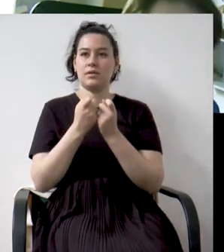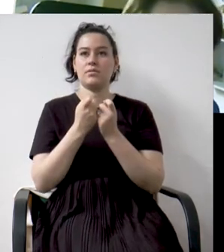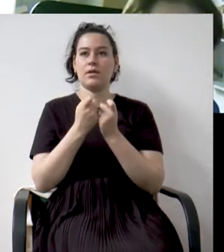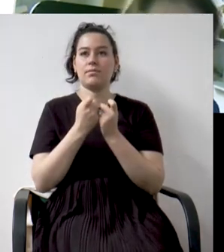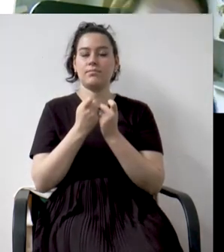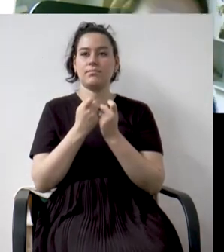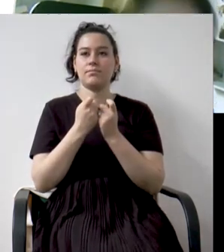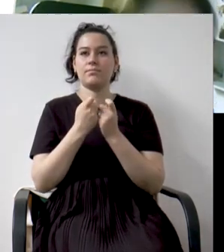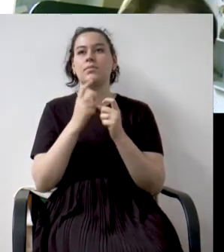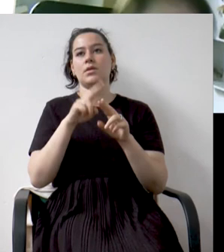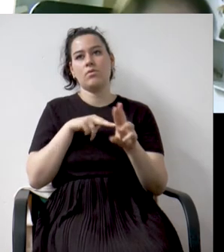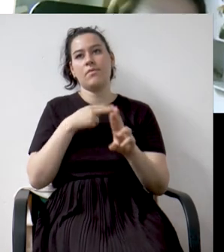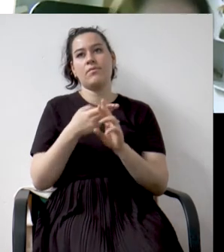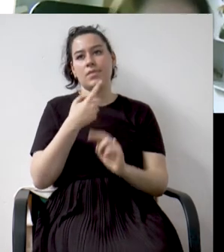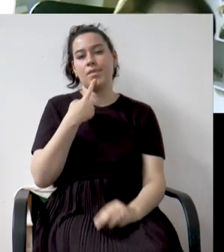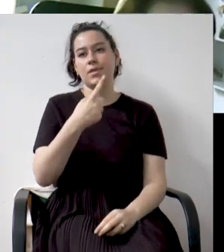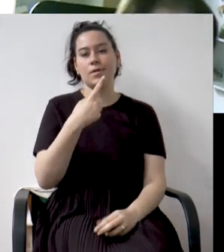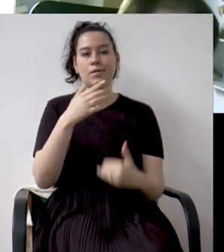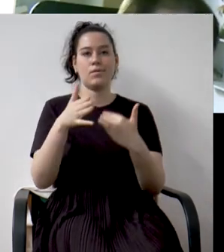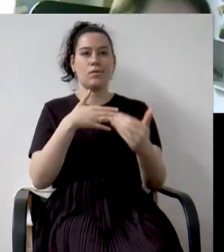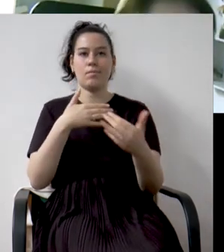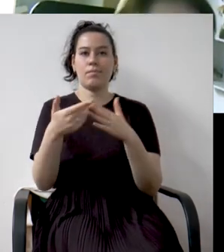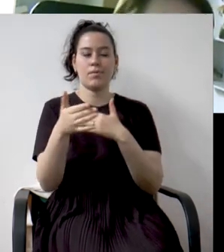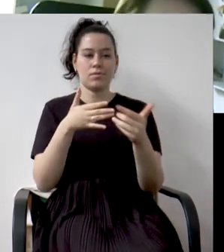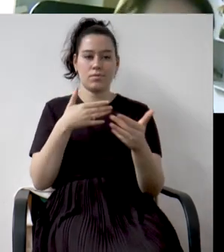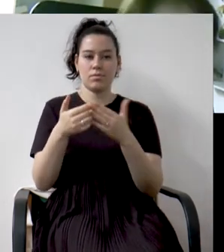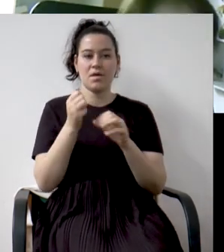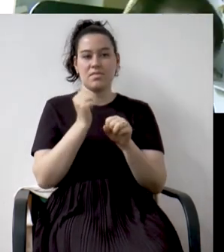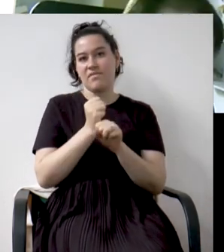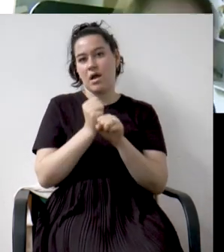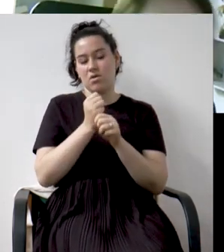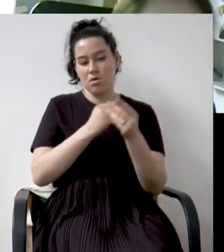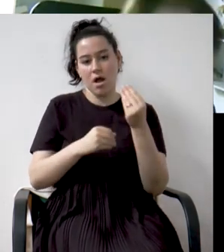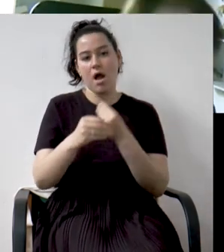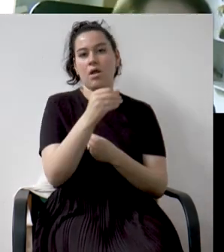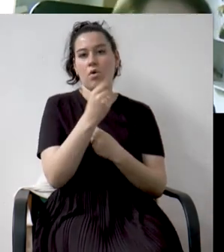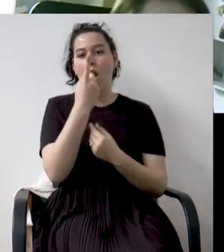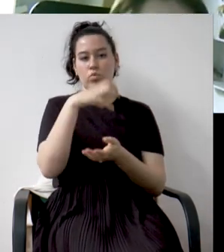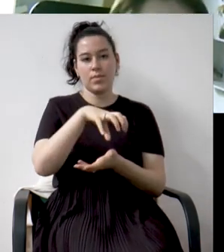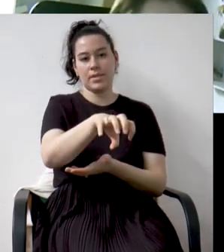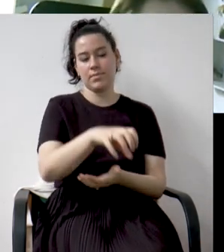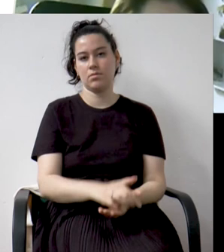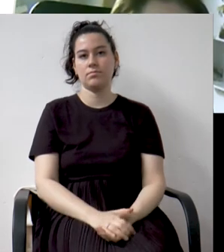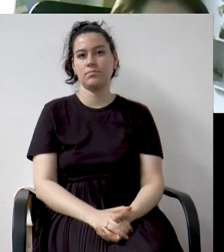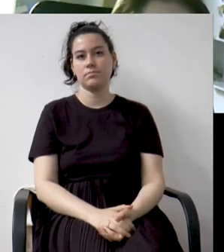pienso. Y vuelvo a decir, es independiente de la adscripción de esos cargos a un departamento.